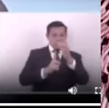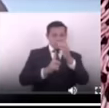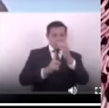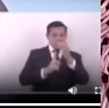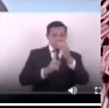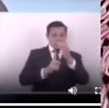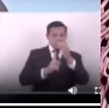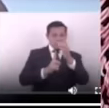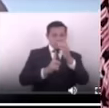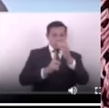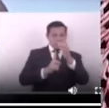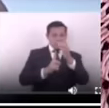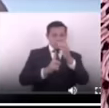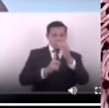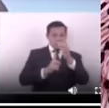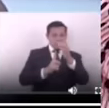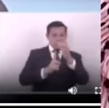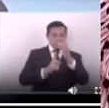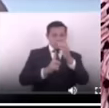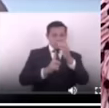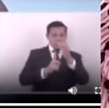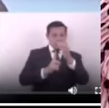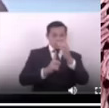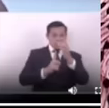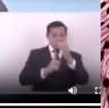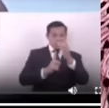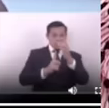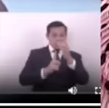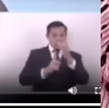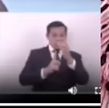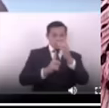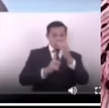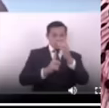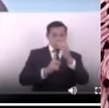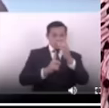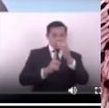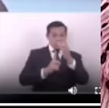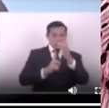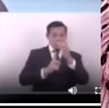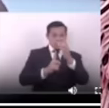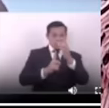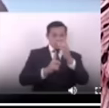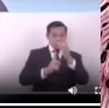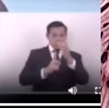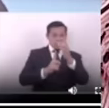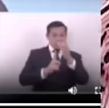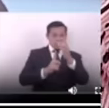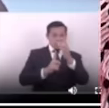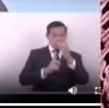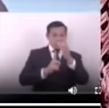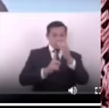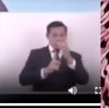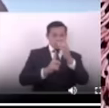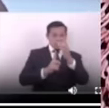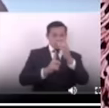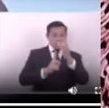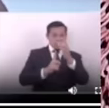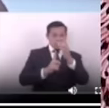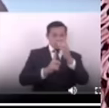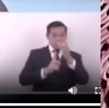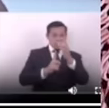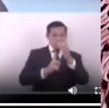diputada, se aprobó que los funcionarios, aún aquellos que han sido electos como diputados o alcaldes, pues